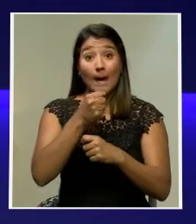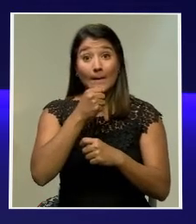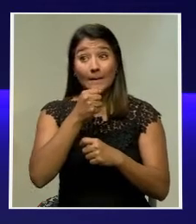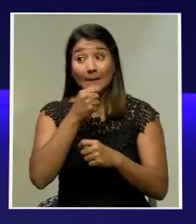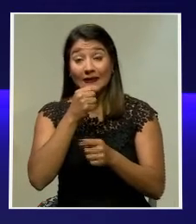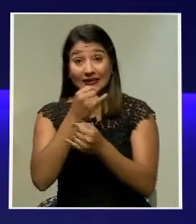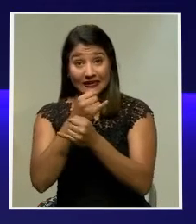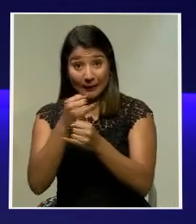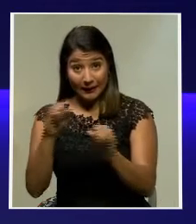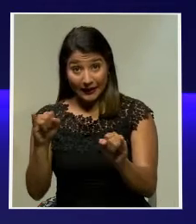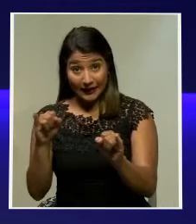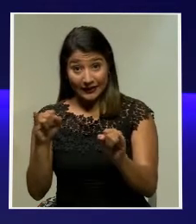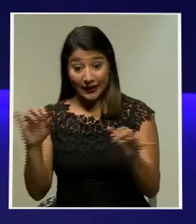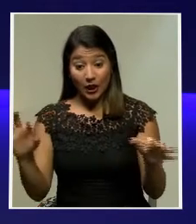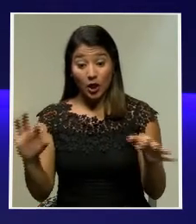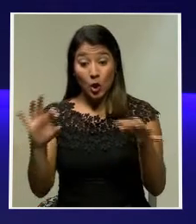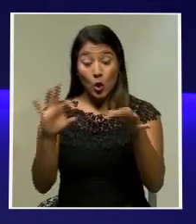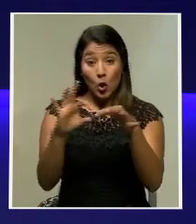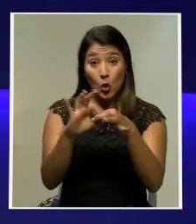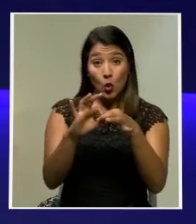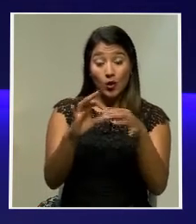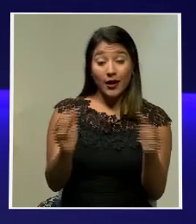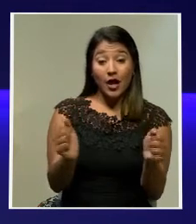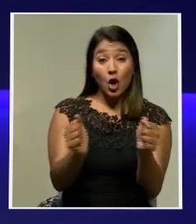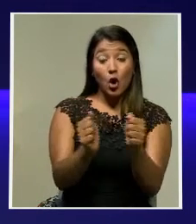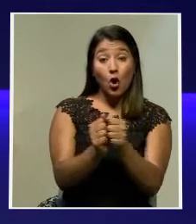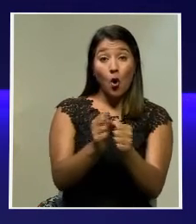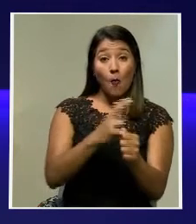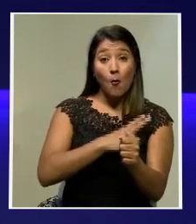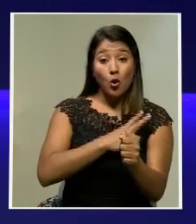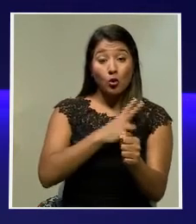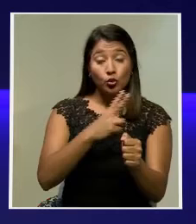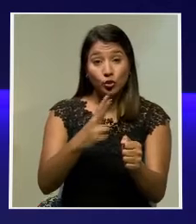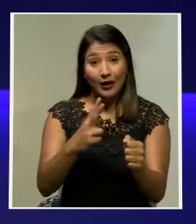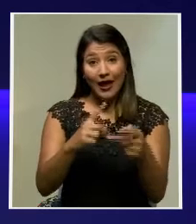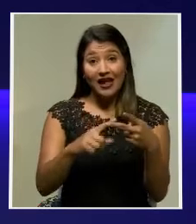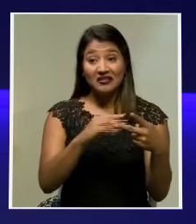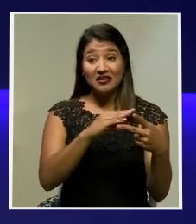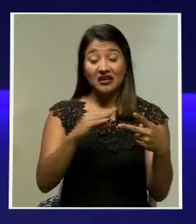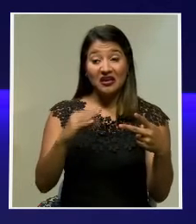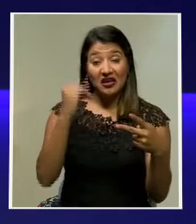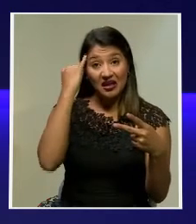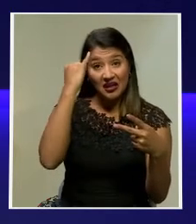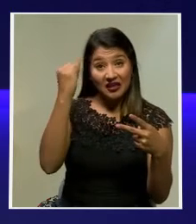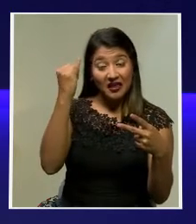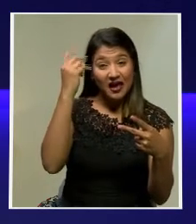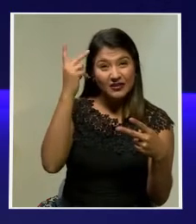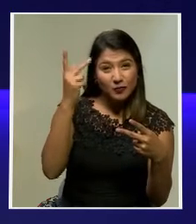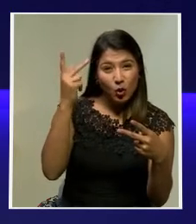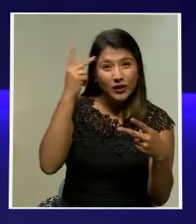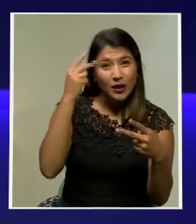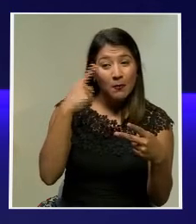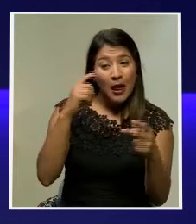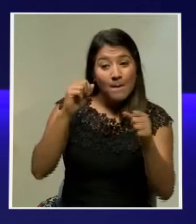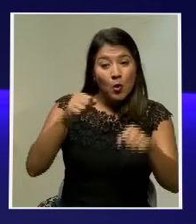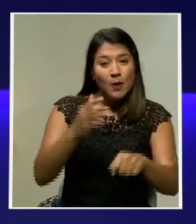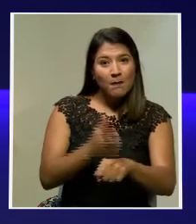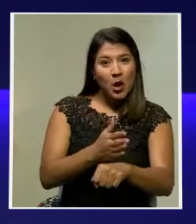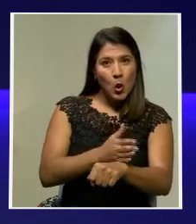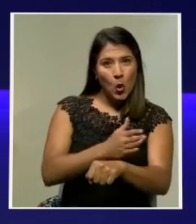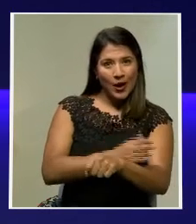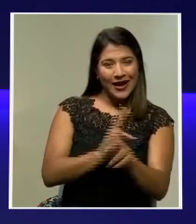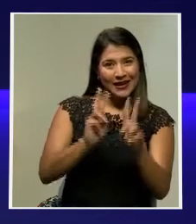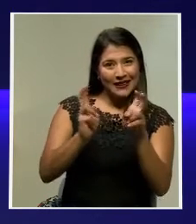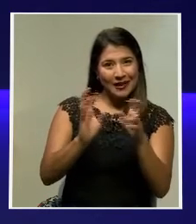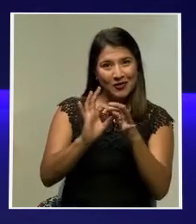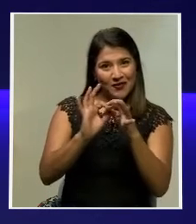se complementa con la voluntad y la iniciativa política por mejorar los asuntos públicos.